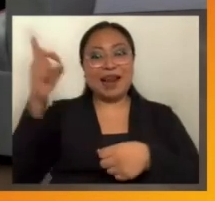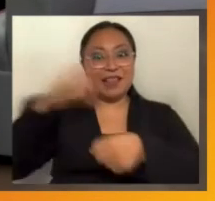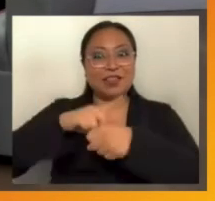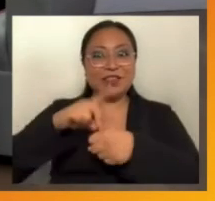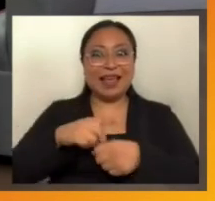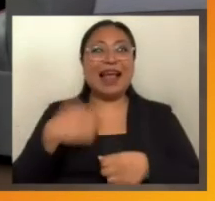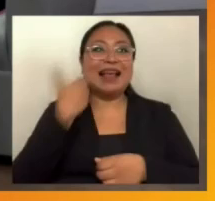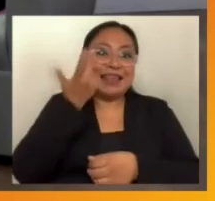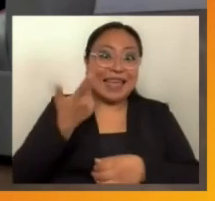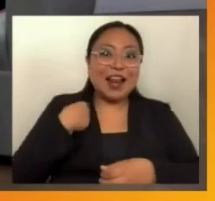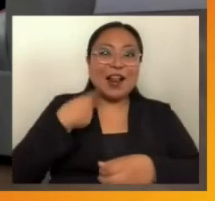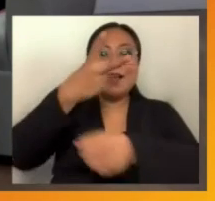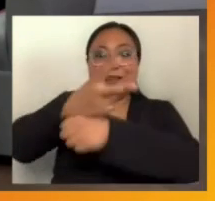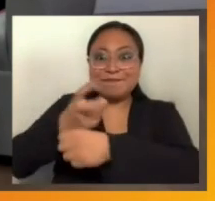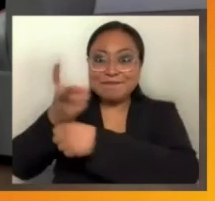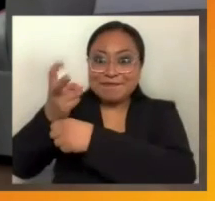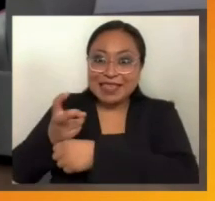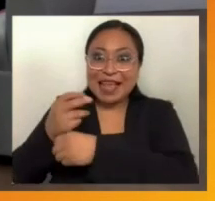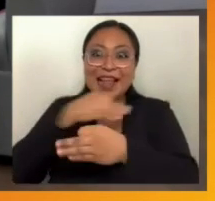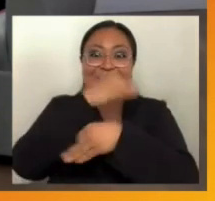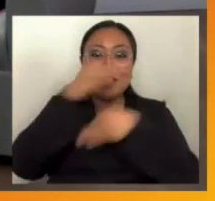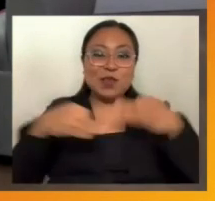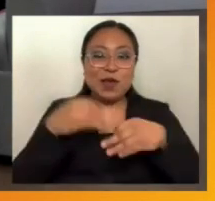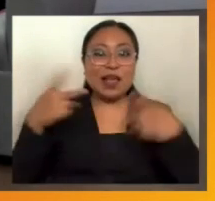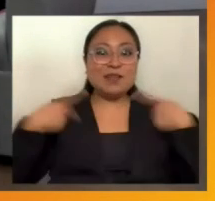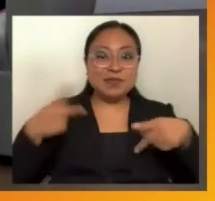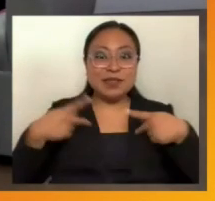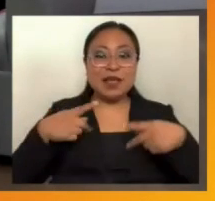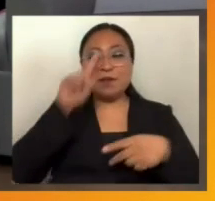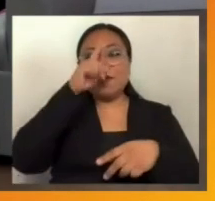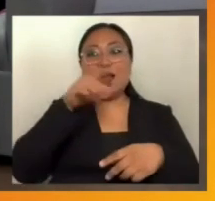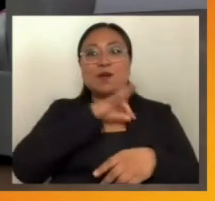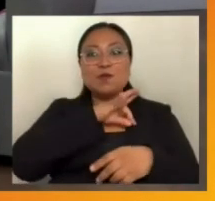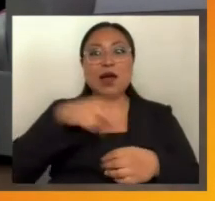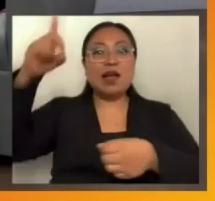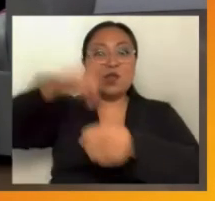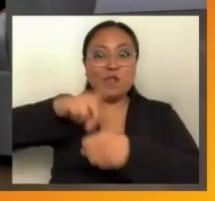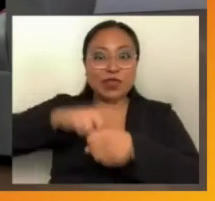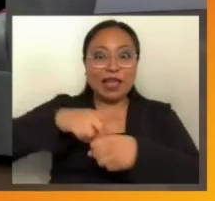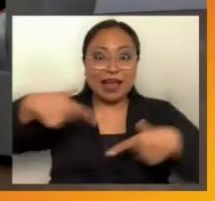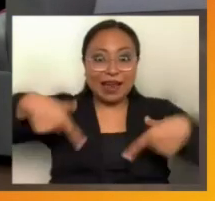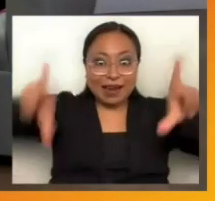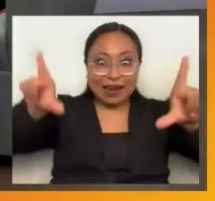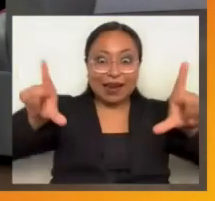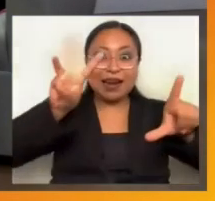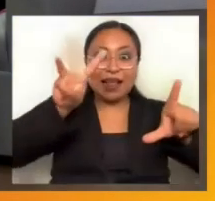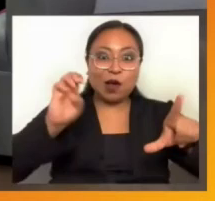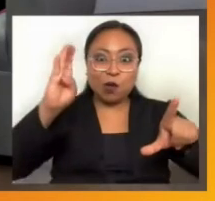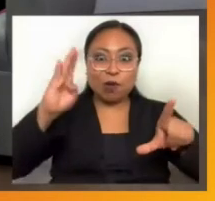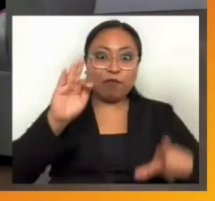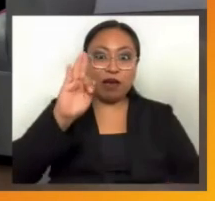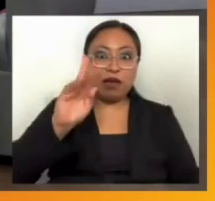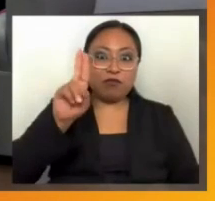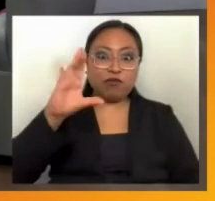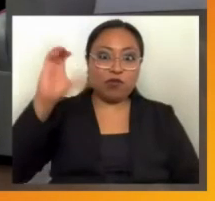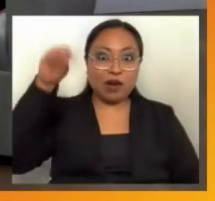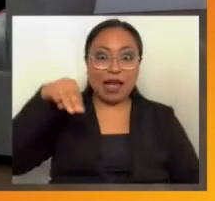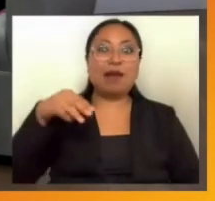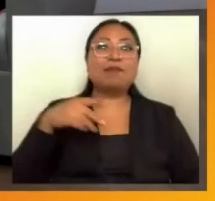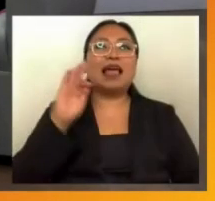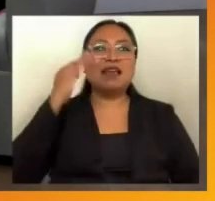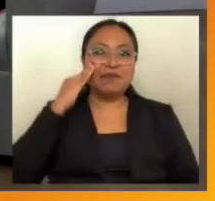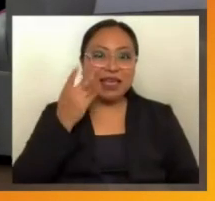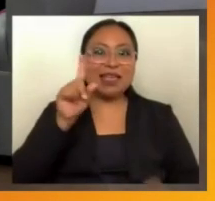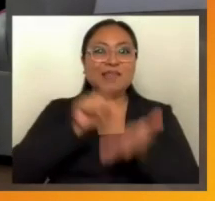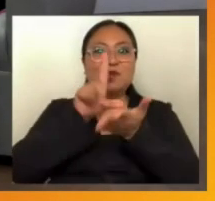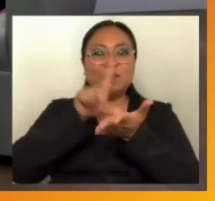¿no?, a que donen, a que se metan a la página de FUCAM, porque ahí pueden hacerlo, ¿es correcto? Es correcto. Que sigan a FUCAM en todas las redes